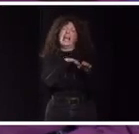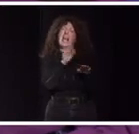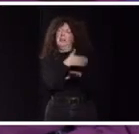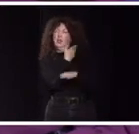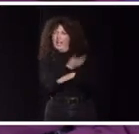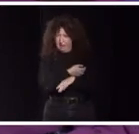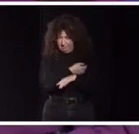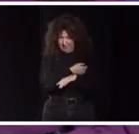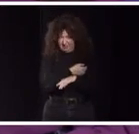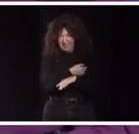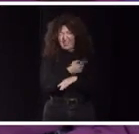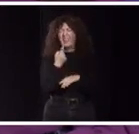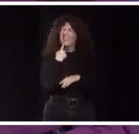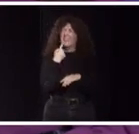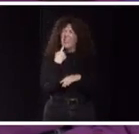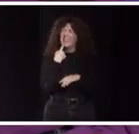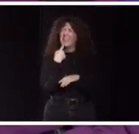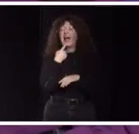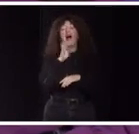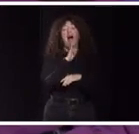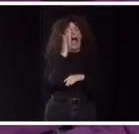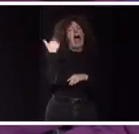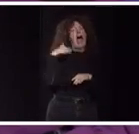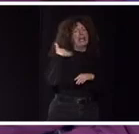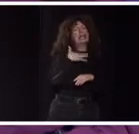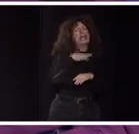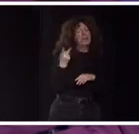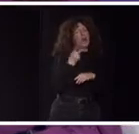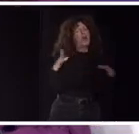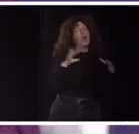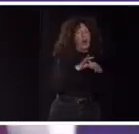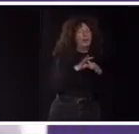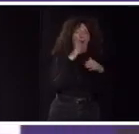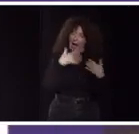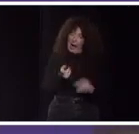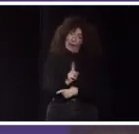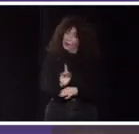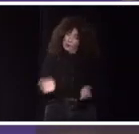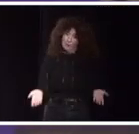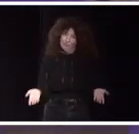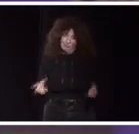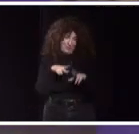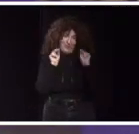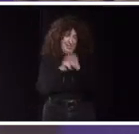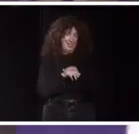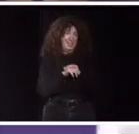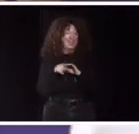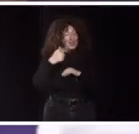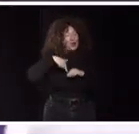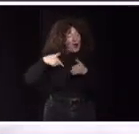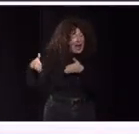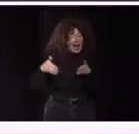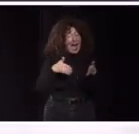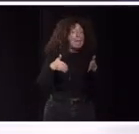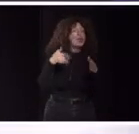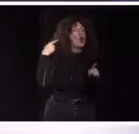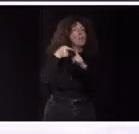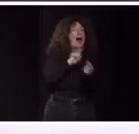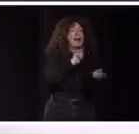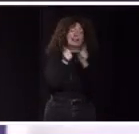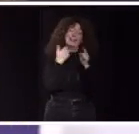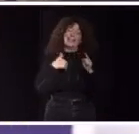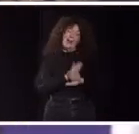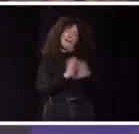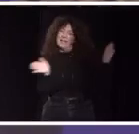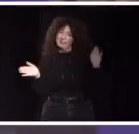quieren decir que se pudo antes, pero que ahora ya no se puede. Que nuestro camino de transformación ha